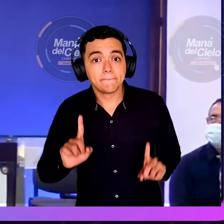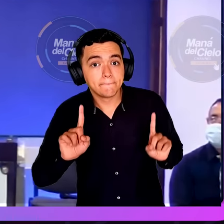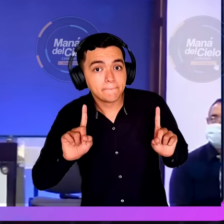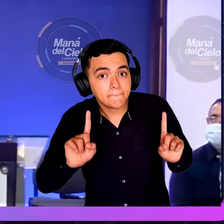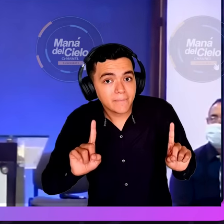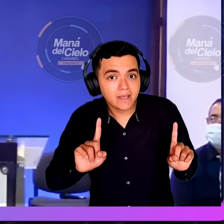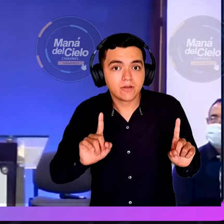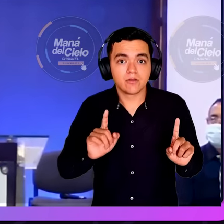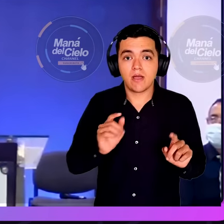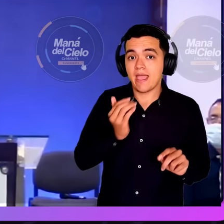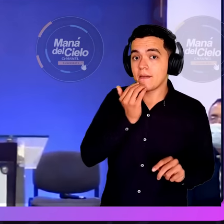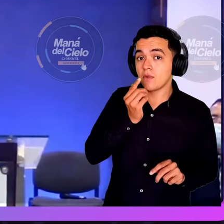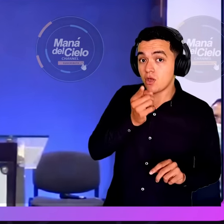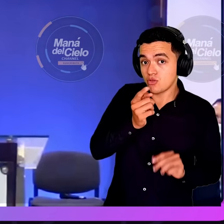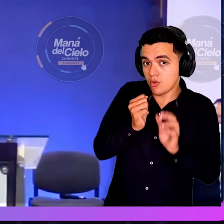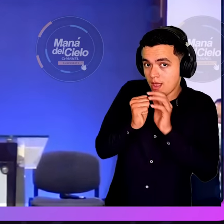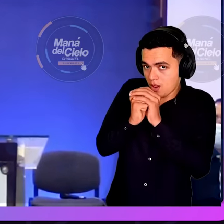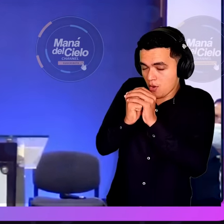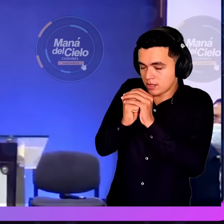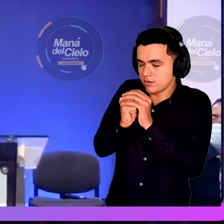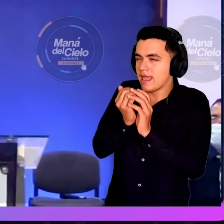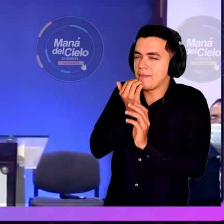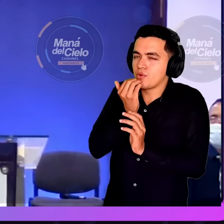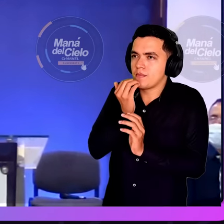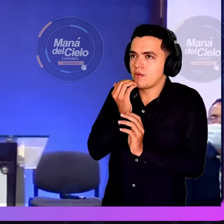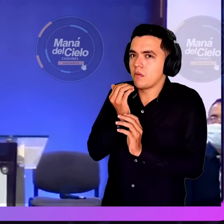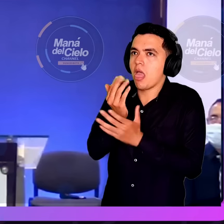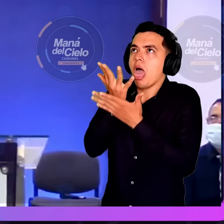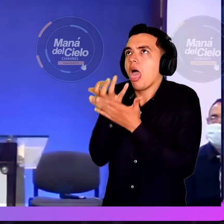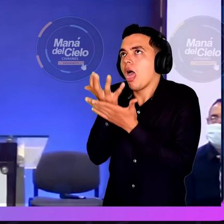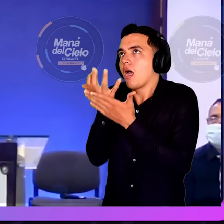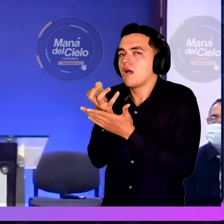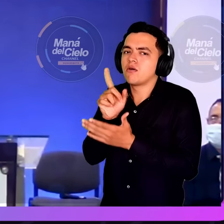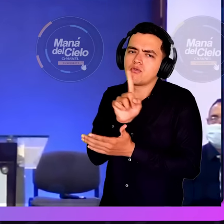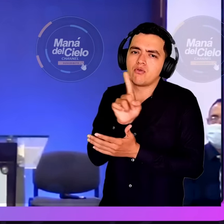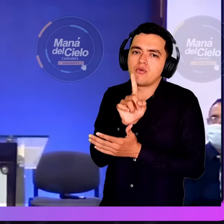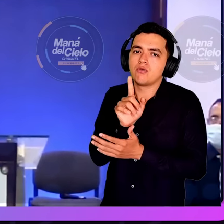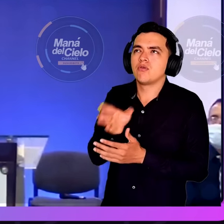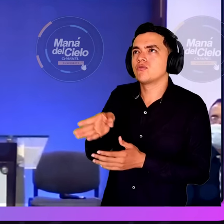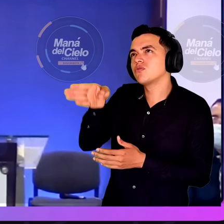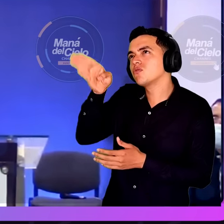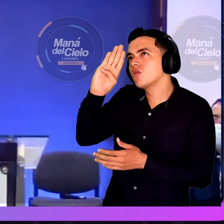¿Cómo estás orando en la mañana? Señor, bendíceme, ayúdame, guárdame, amén.